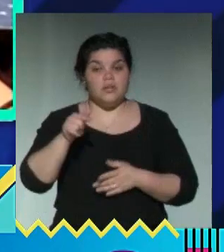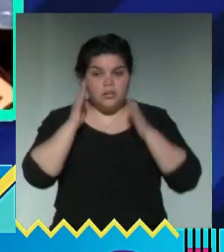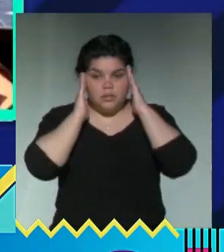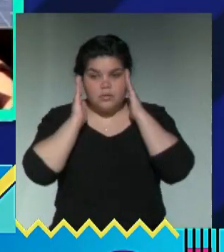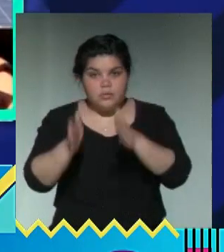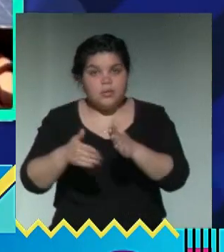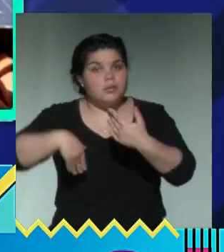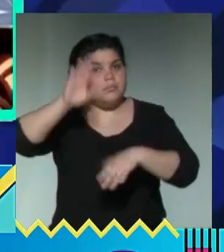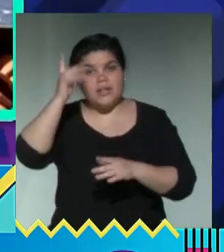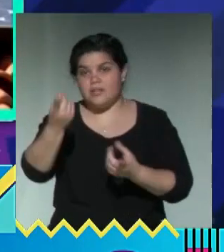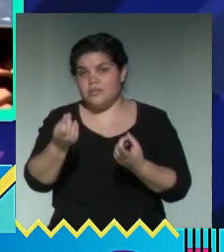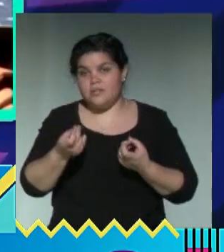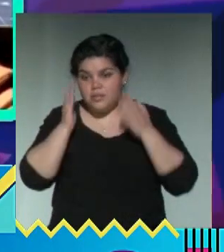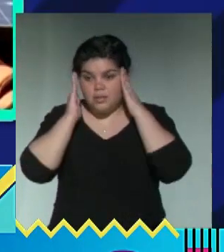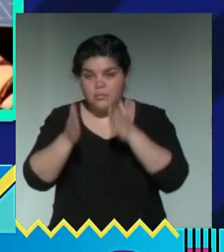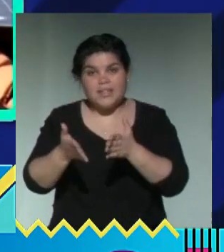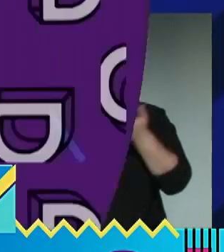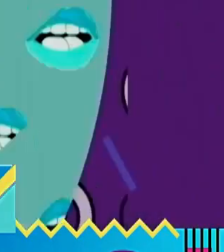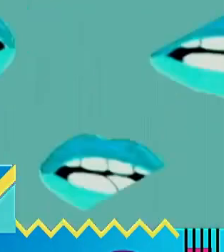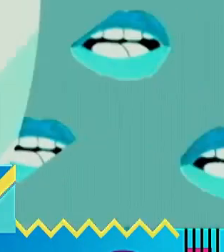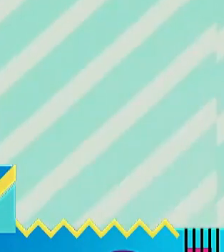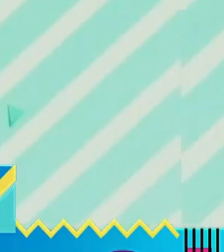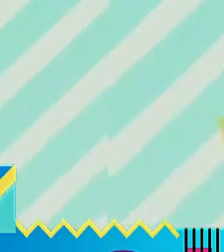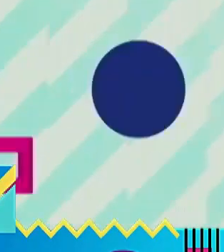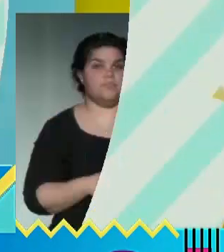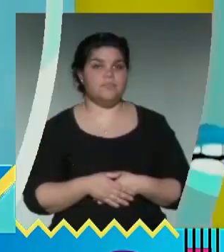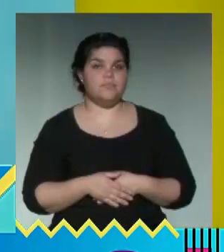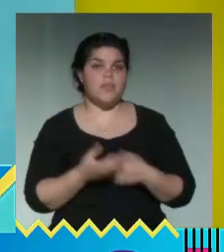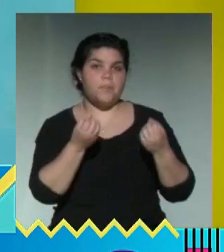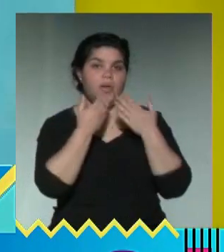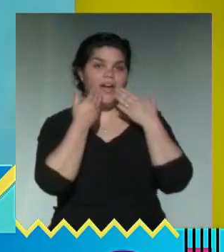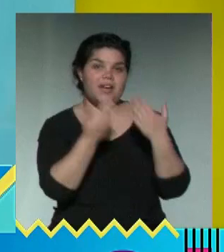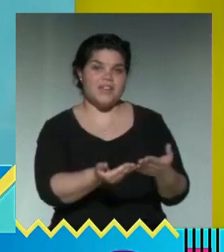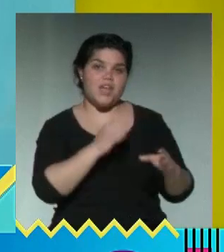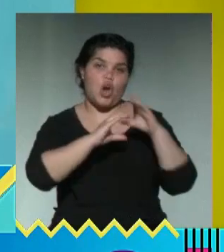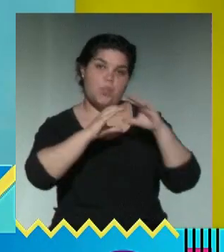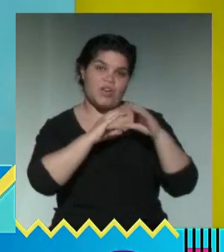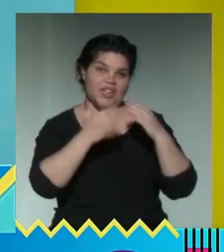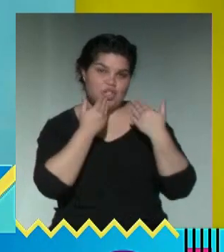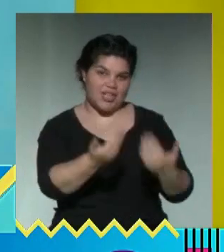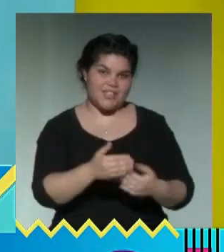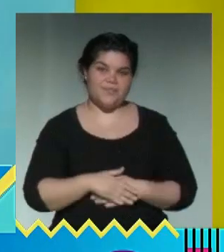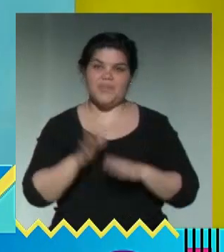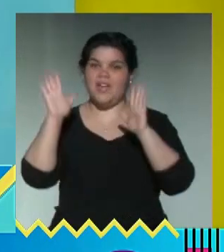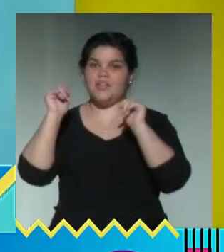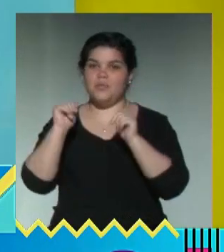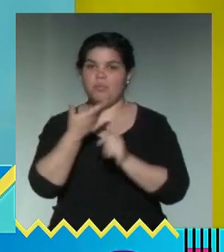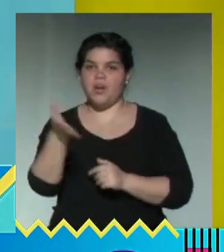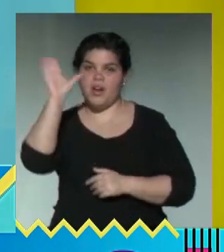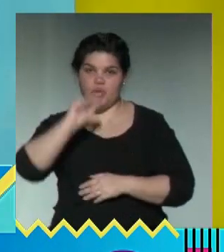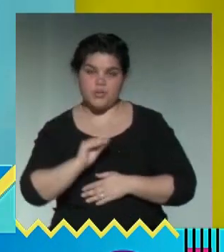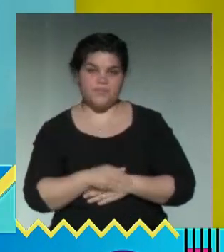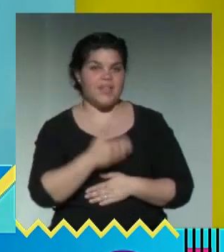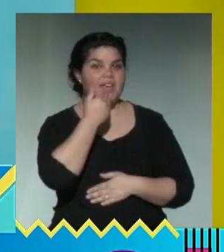mucho foco también en el corto plazo. Bien. Emilio, te agradezco mucho la comunicación con Distintos Parecidos. Hasta luego, que tengan buenas noches.